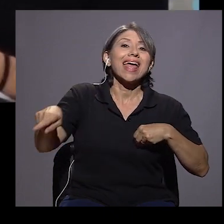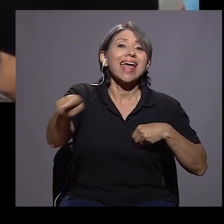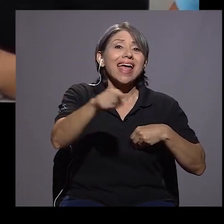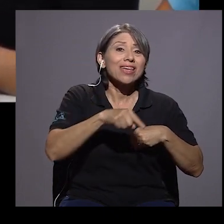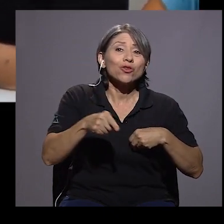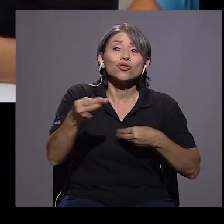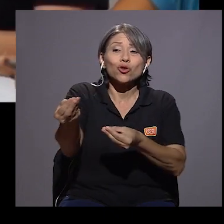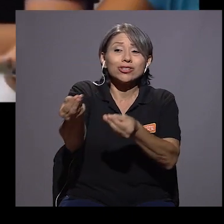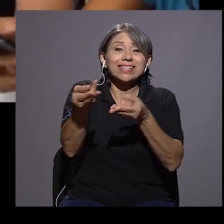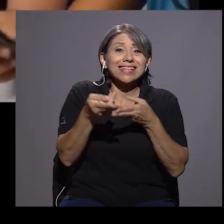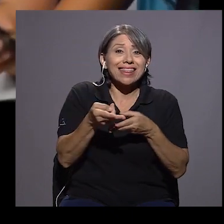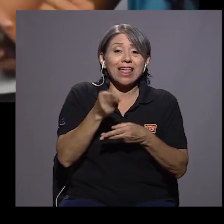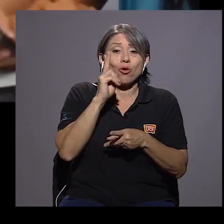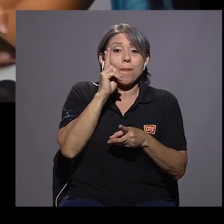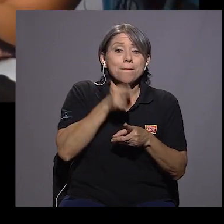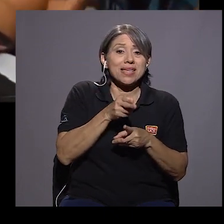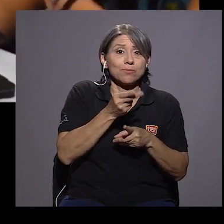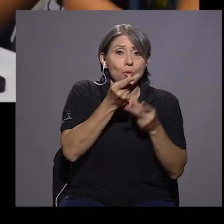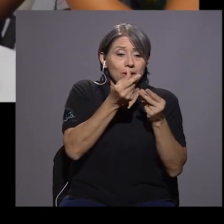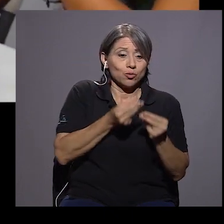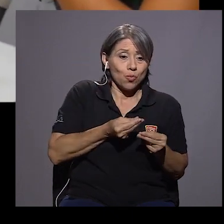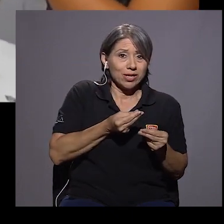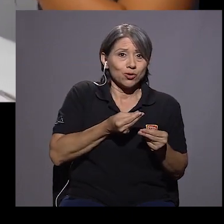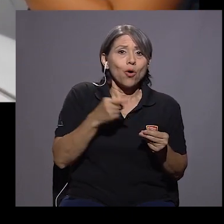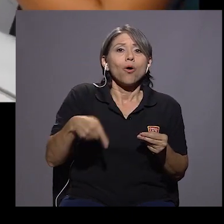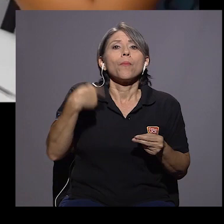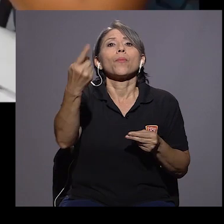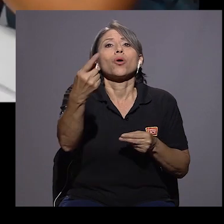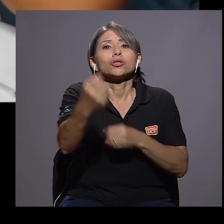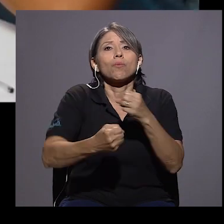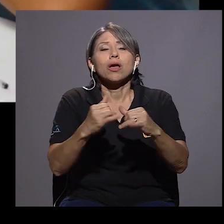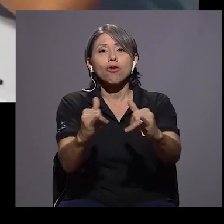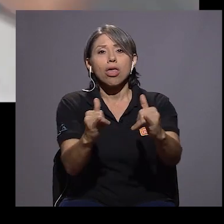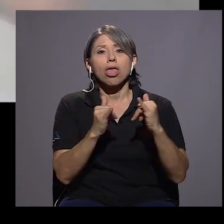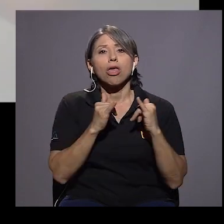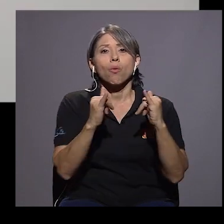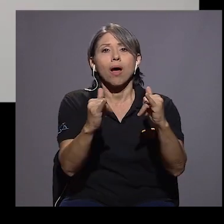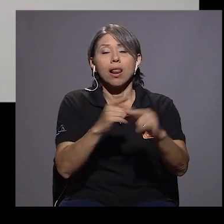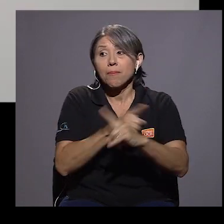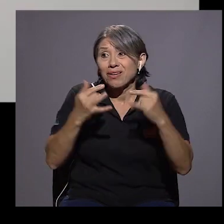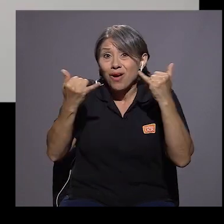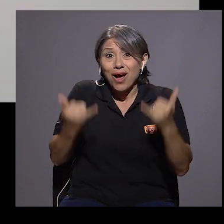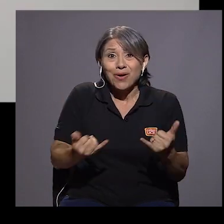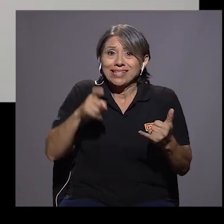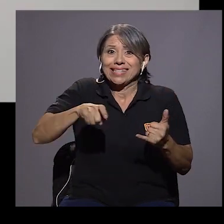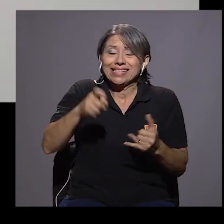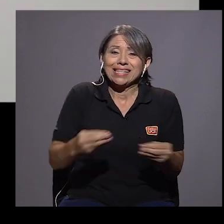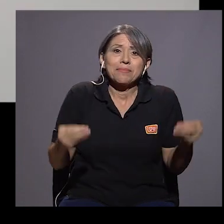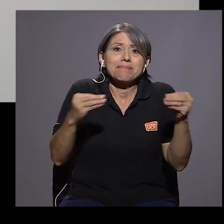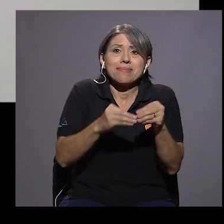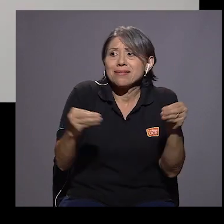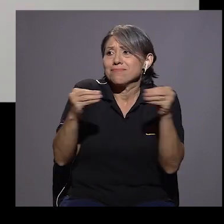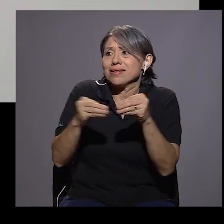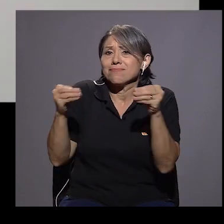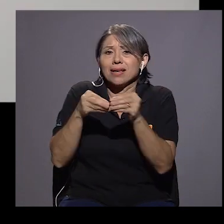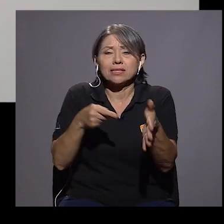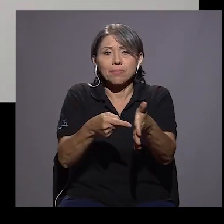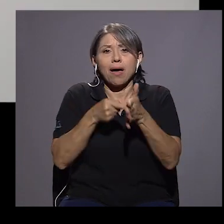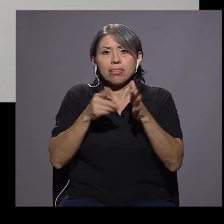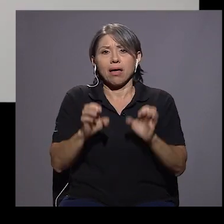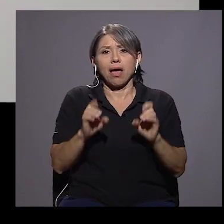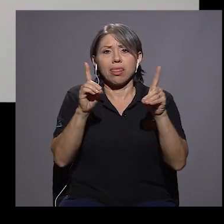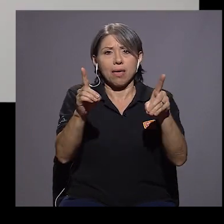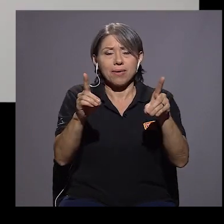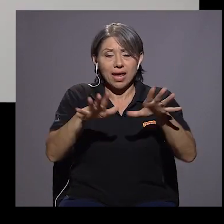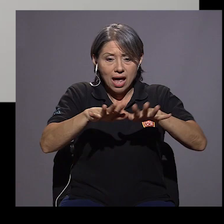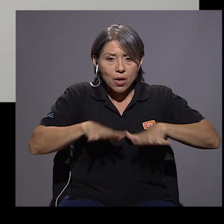nos están dando el mismo presupuesto de este año para el otro, aumentando el crecimiento de la demanda académica de parte